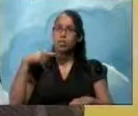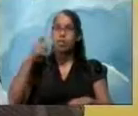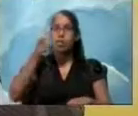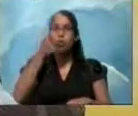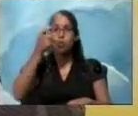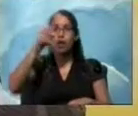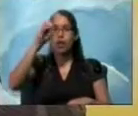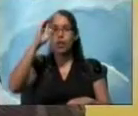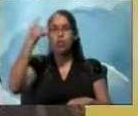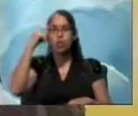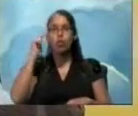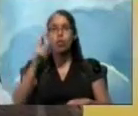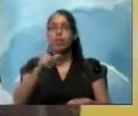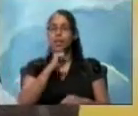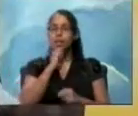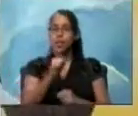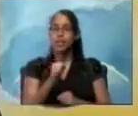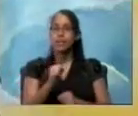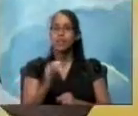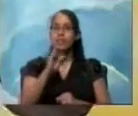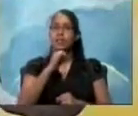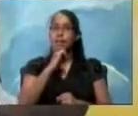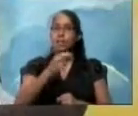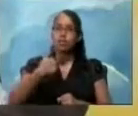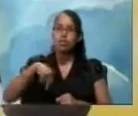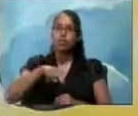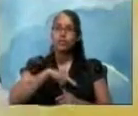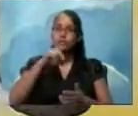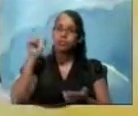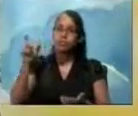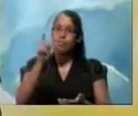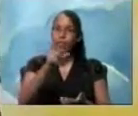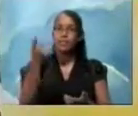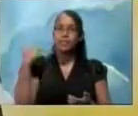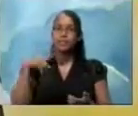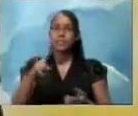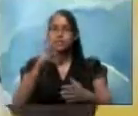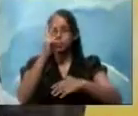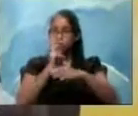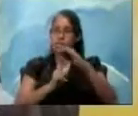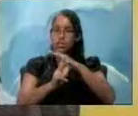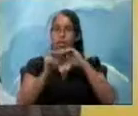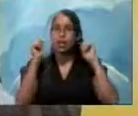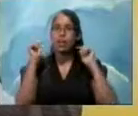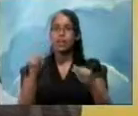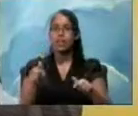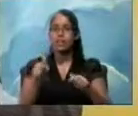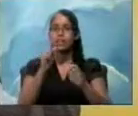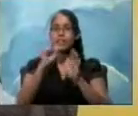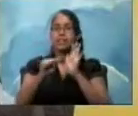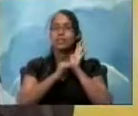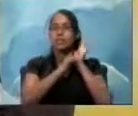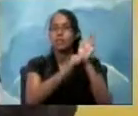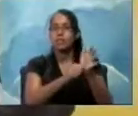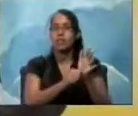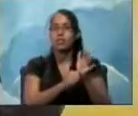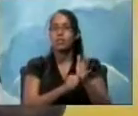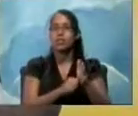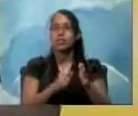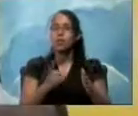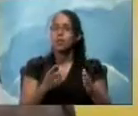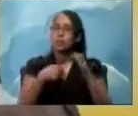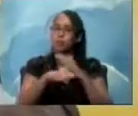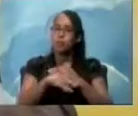Dios por lo que Él es. Así es que nosotros necesitamos tener visión en esta circunstancia. Pasamos